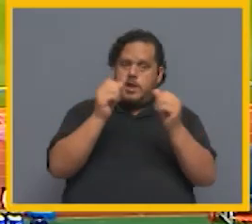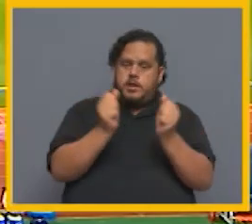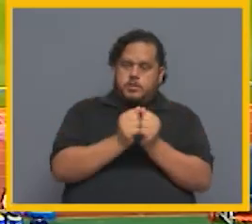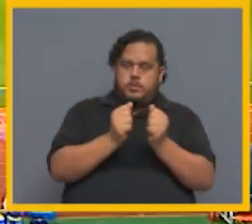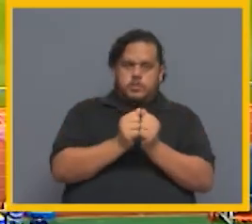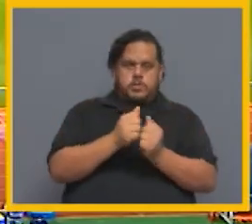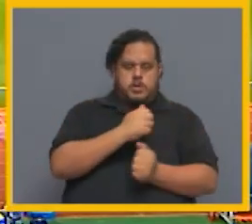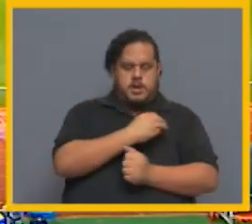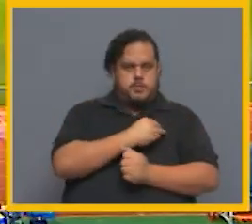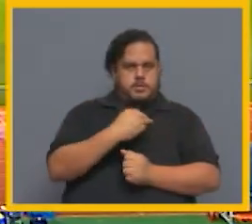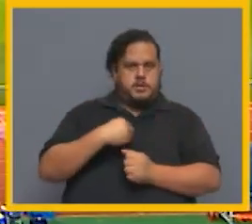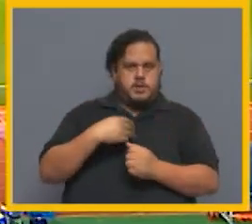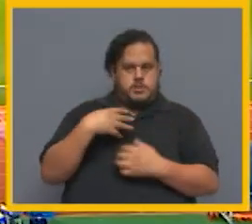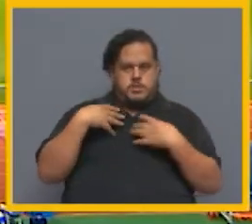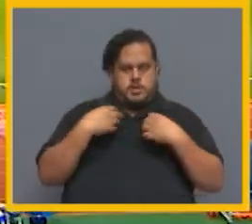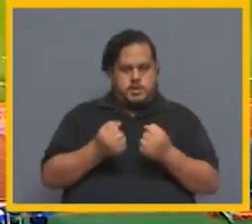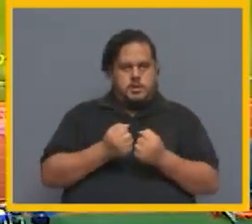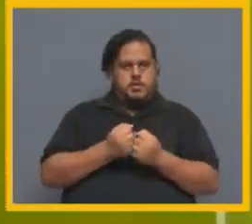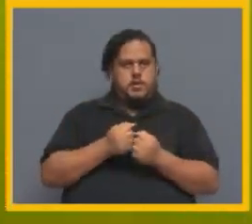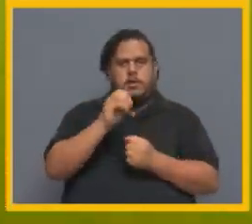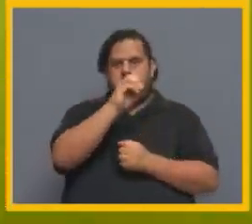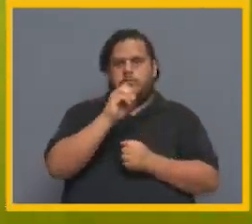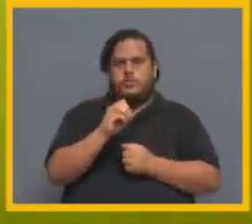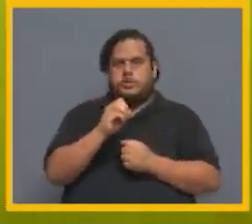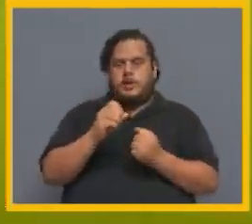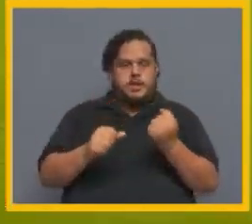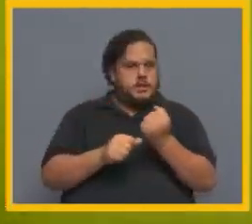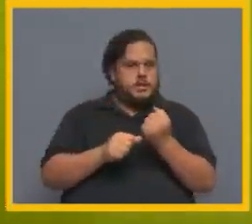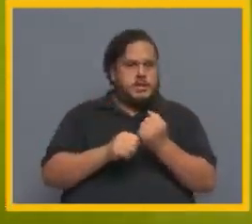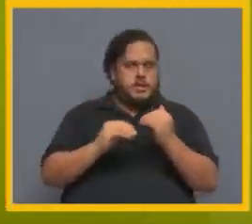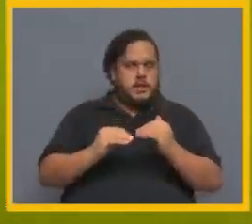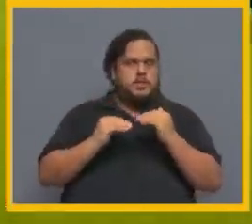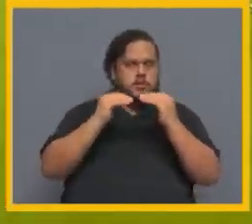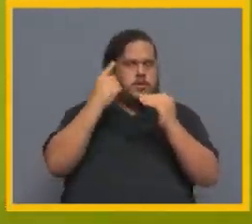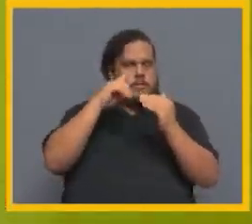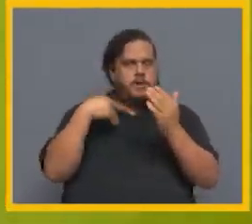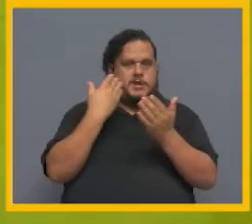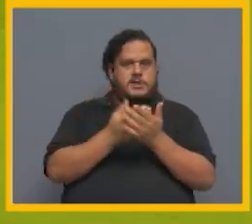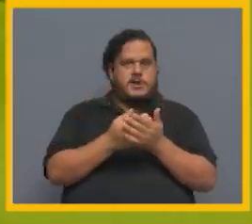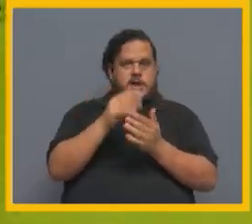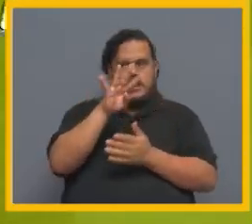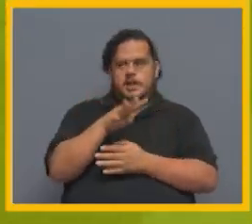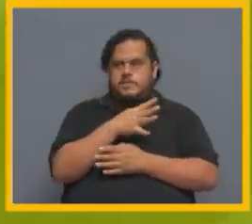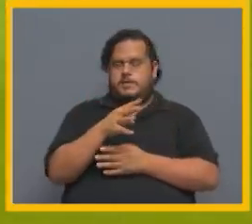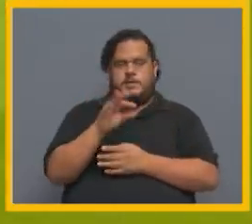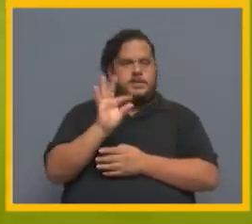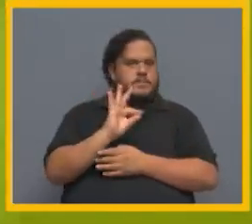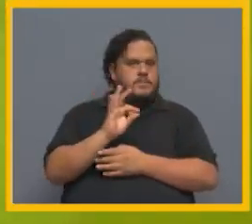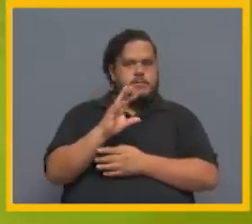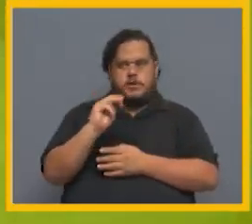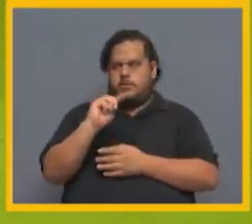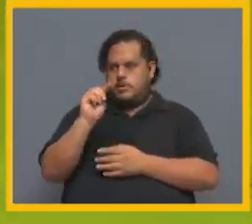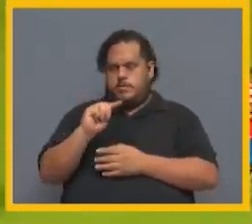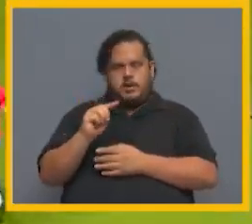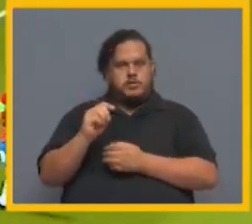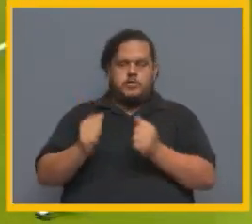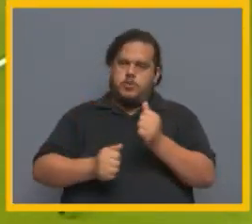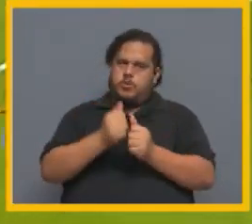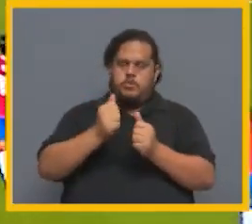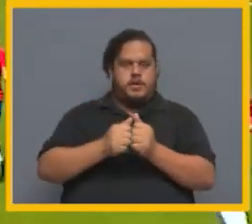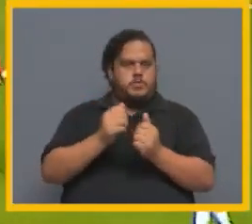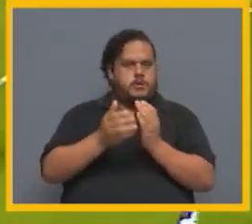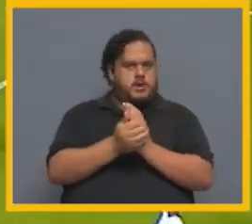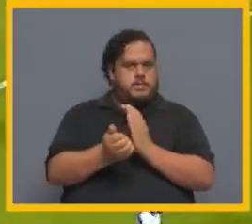con el Ministerio de Salud los porcentajes de asistencia suban para poder llegar a las fechas de febrero y marzo con mayor capacidad.